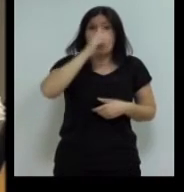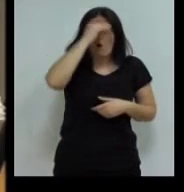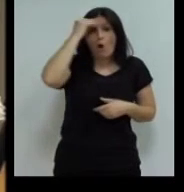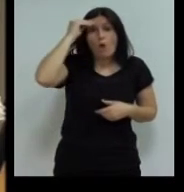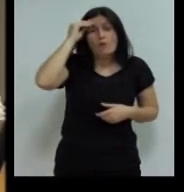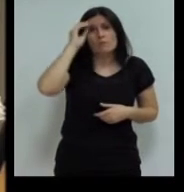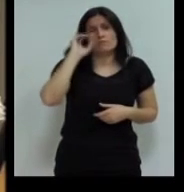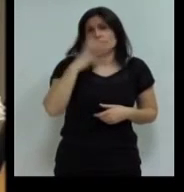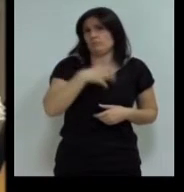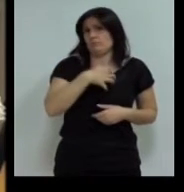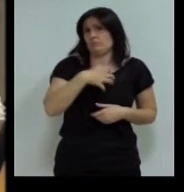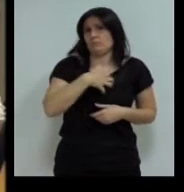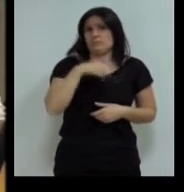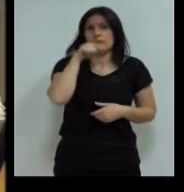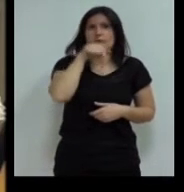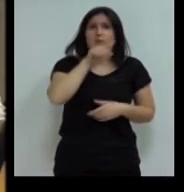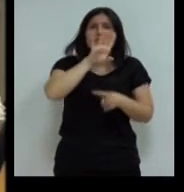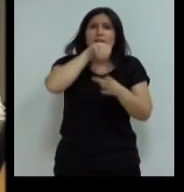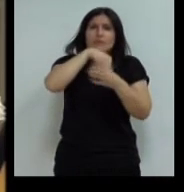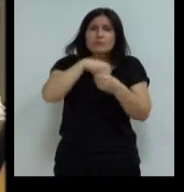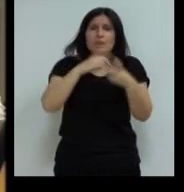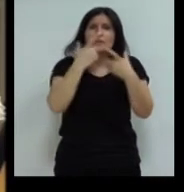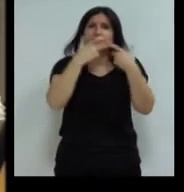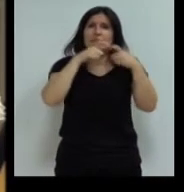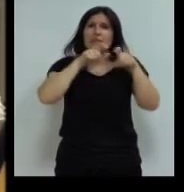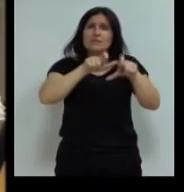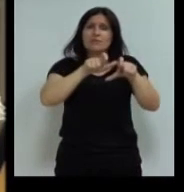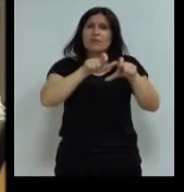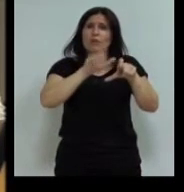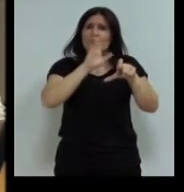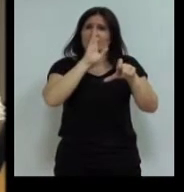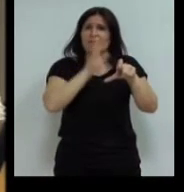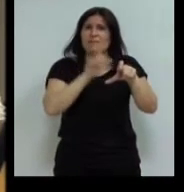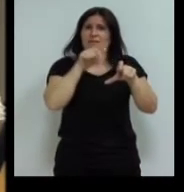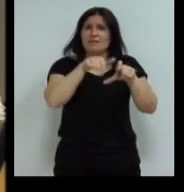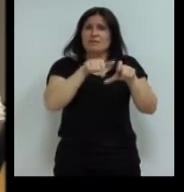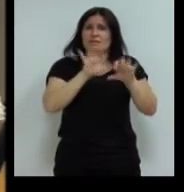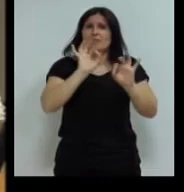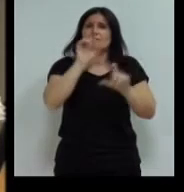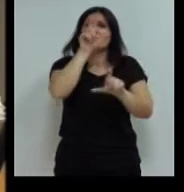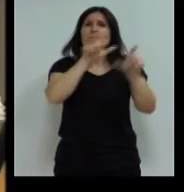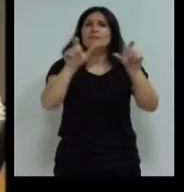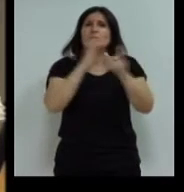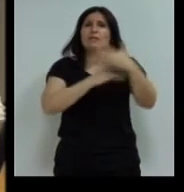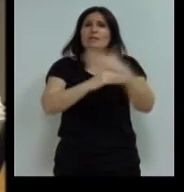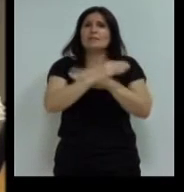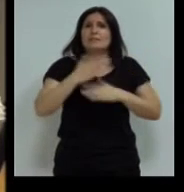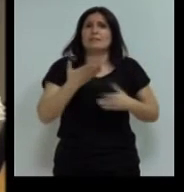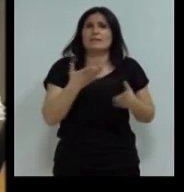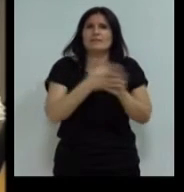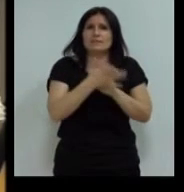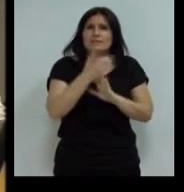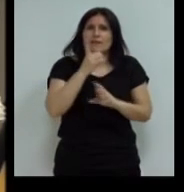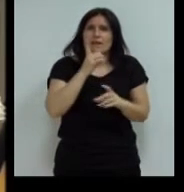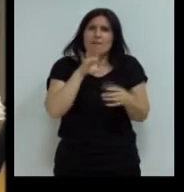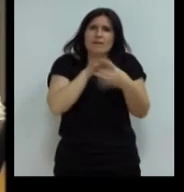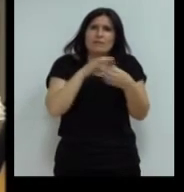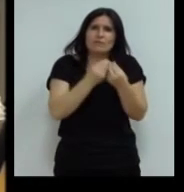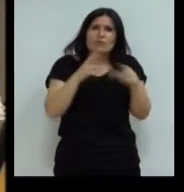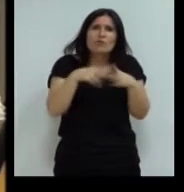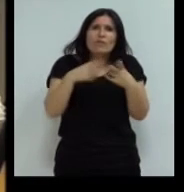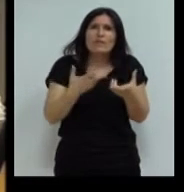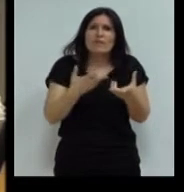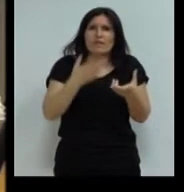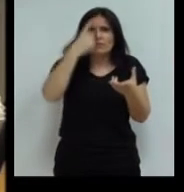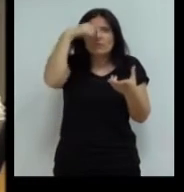de que esto está en el sector directamente implicado, en el sector de las personas discapacitadas, por un componente social y cultural.